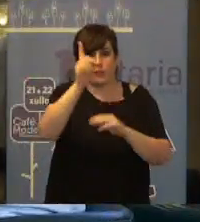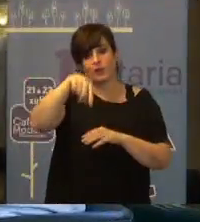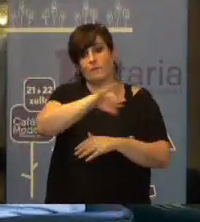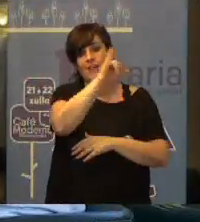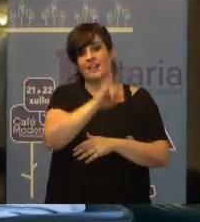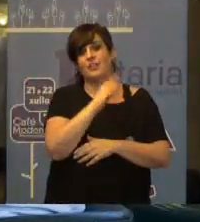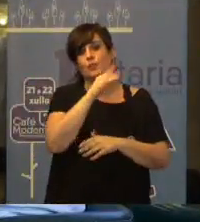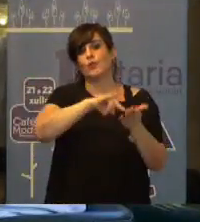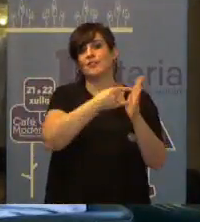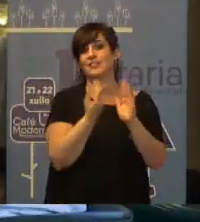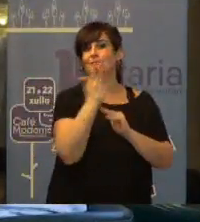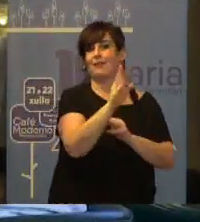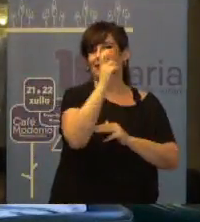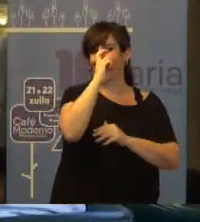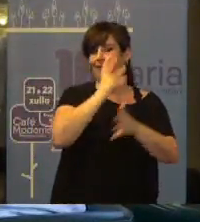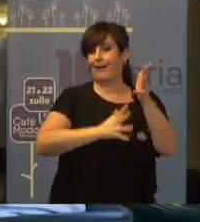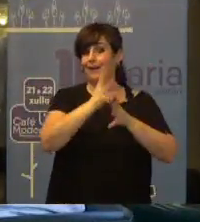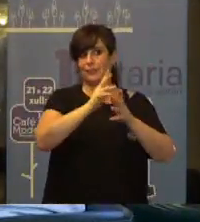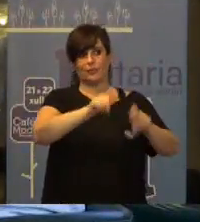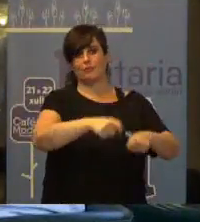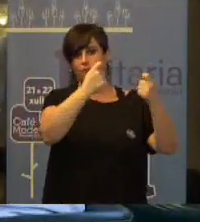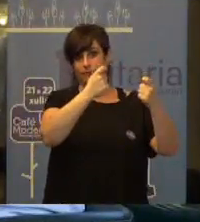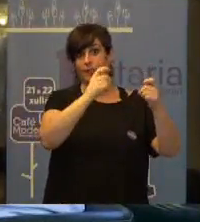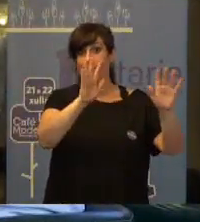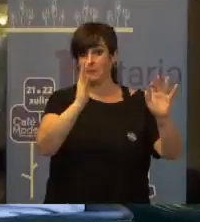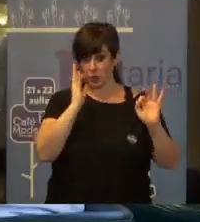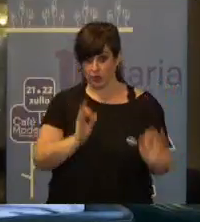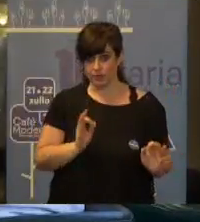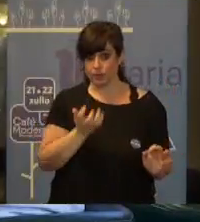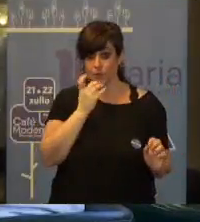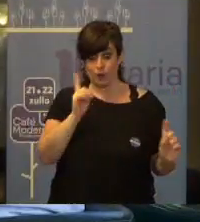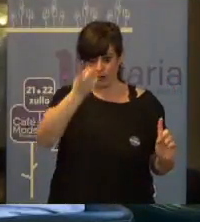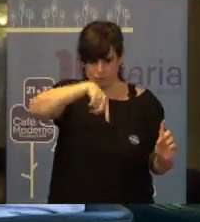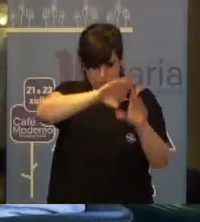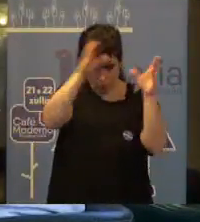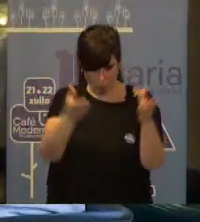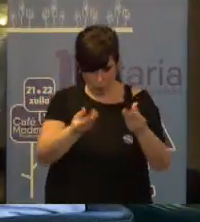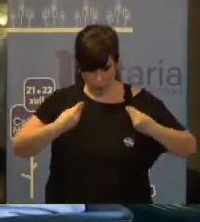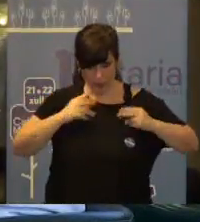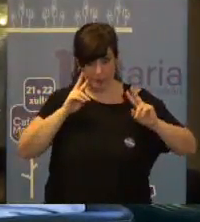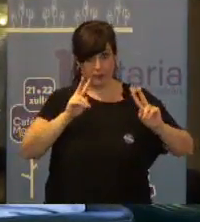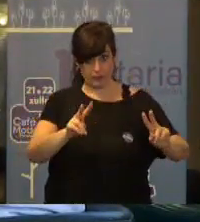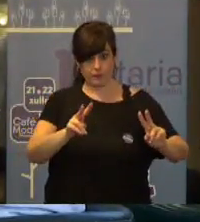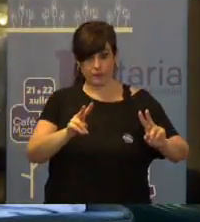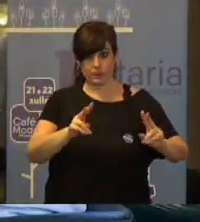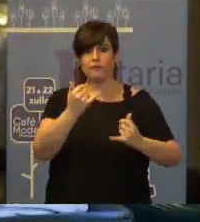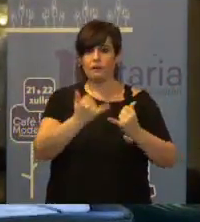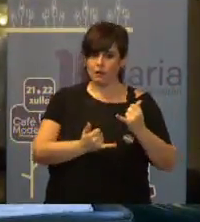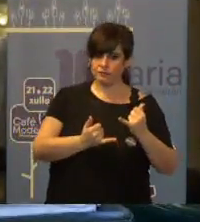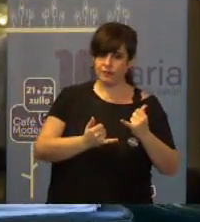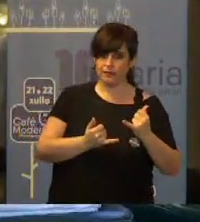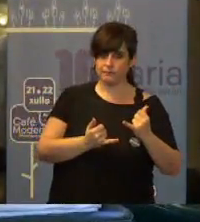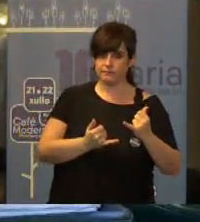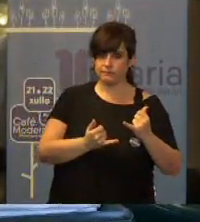tradicional. Pero tamén diría que se nos fixamos no mundo en que vivimos, ao mellor vemos que